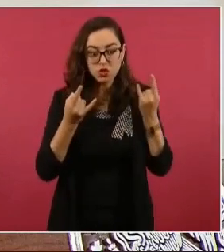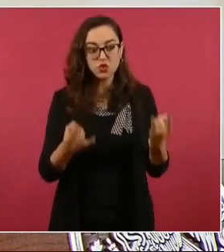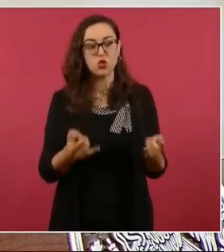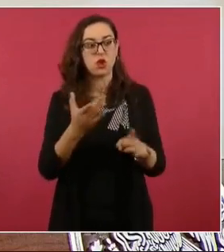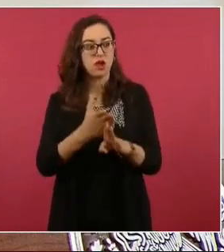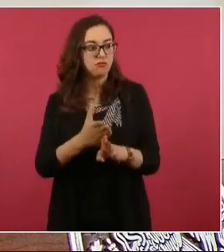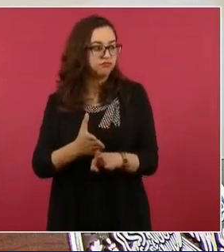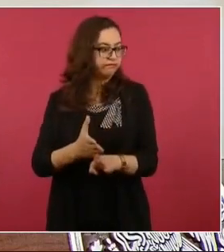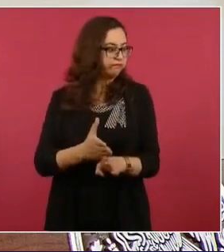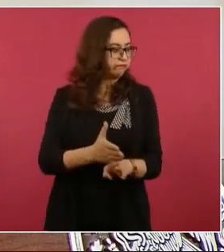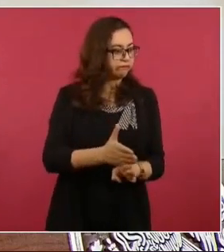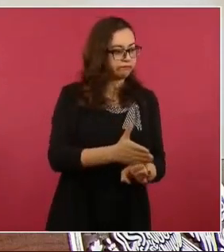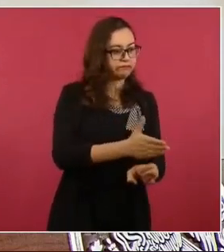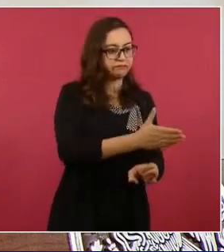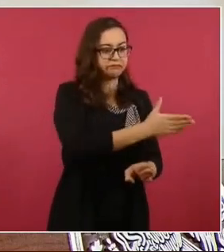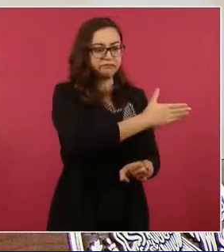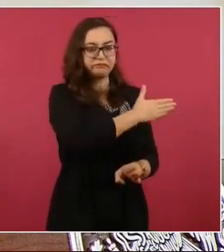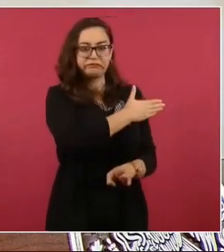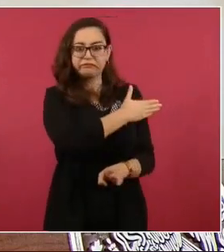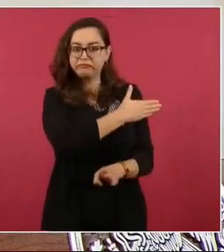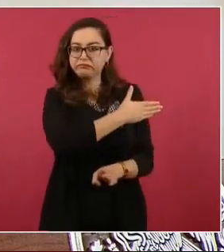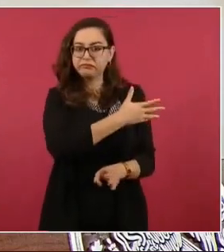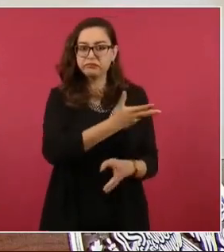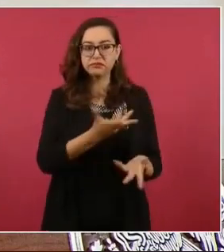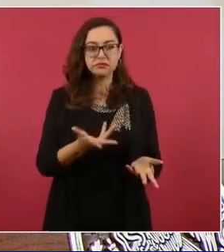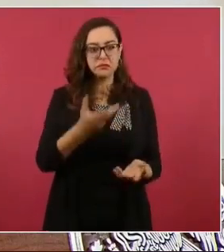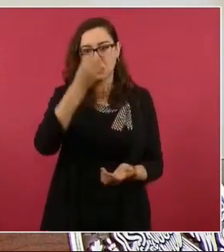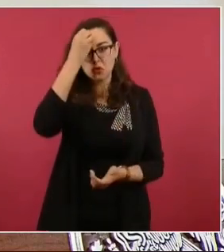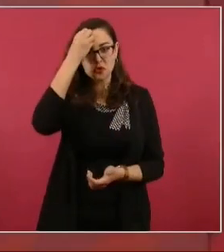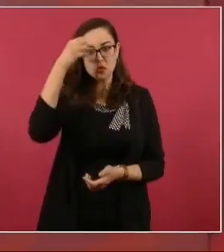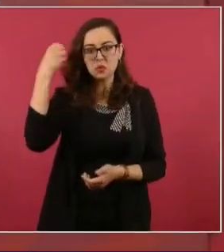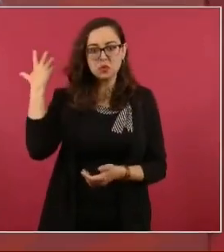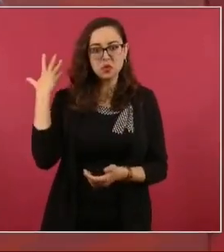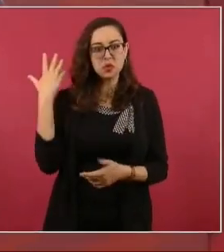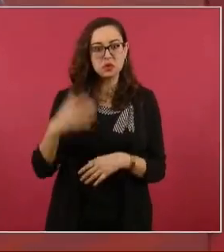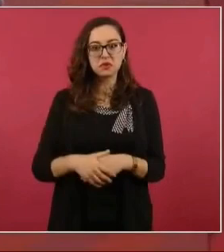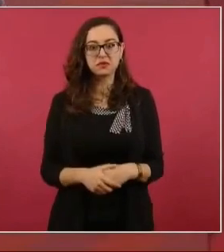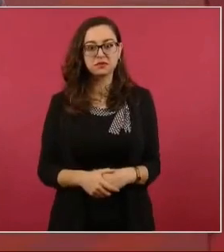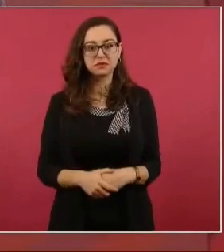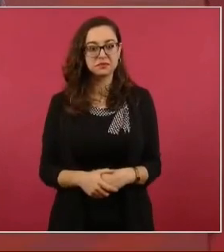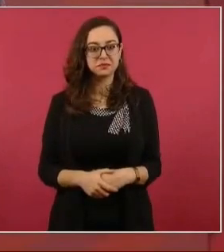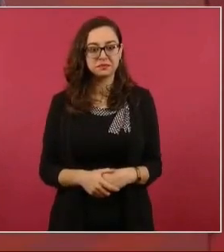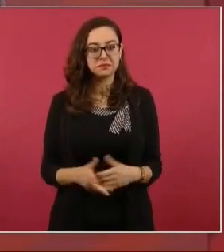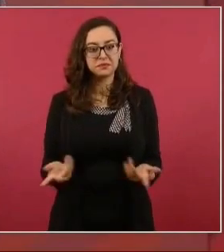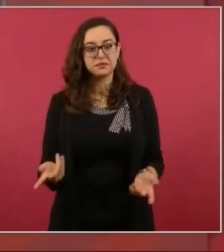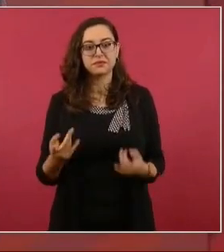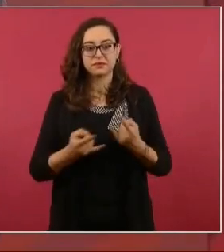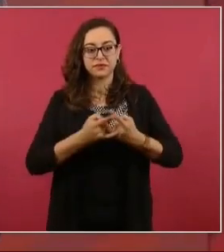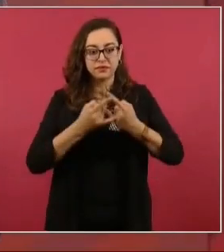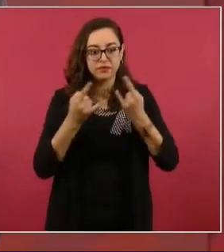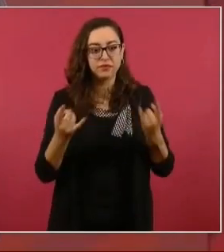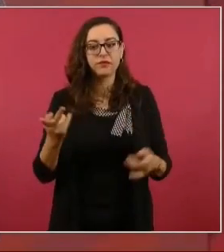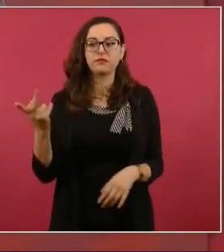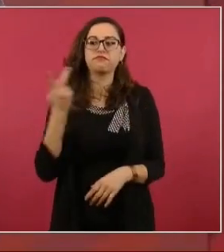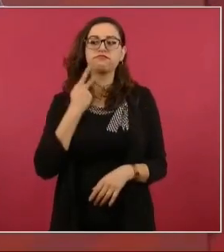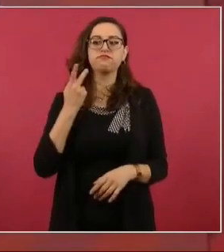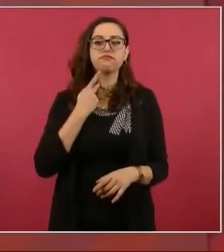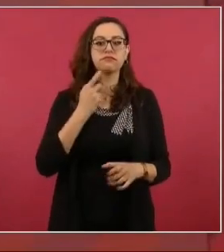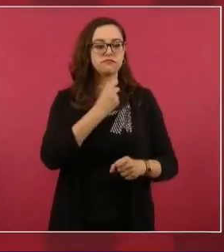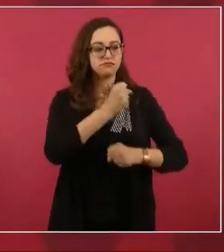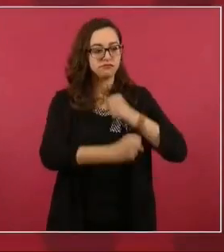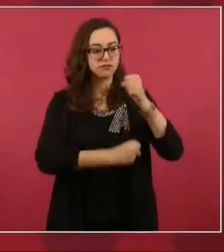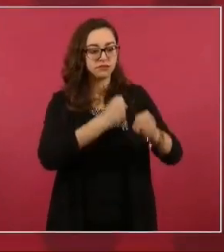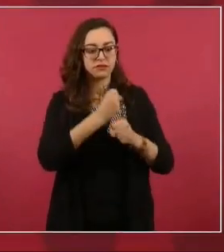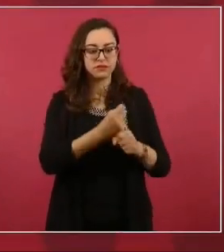traicionar todo un proceso histórico, político. La